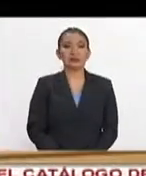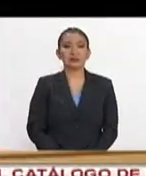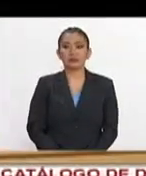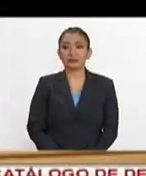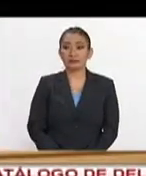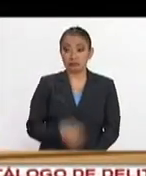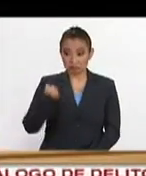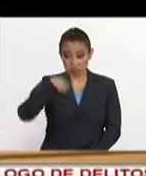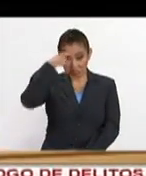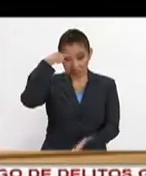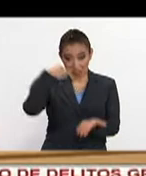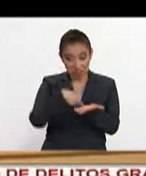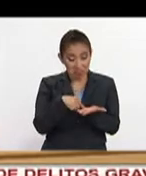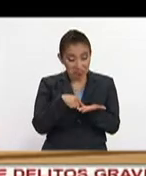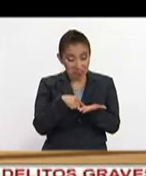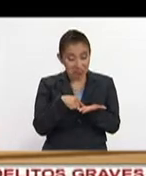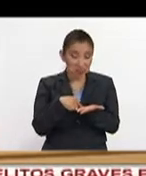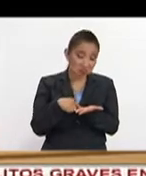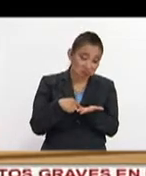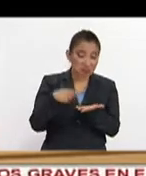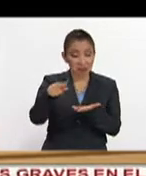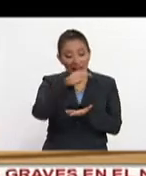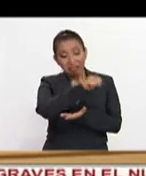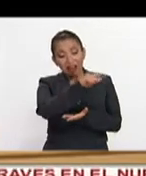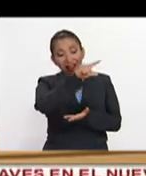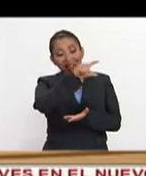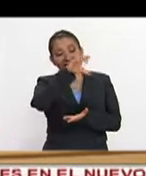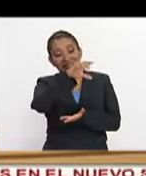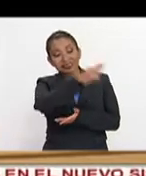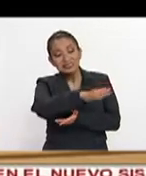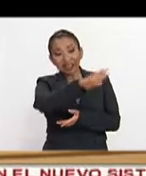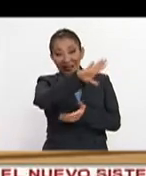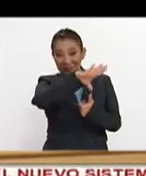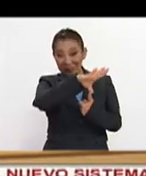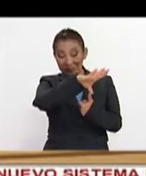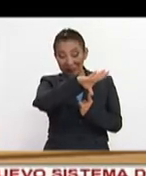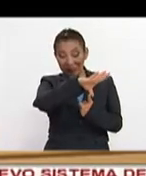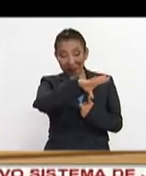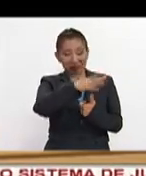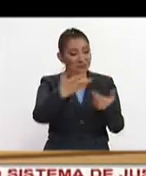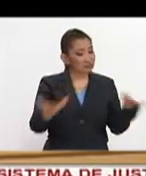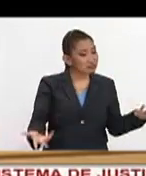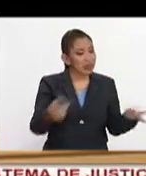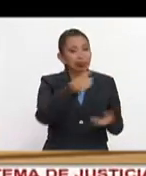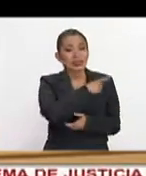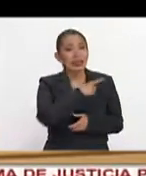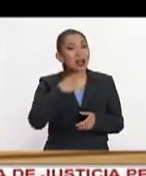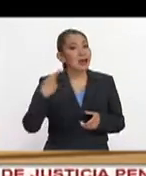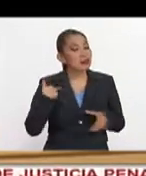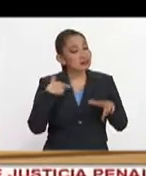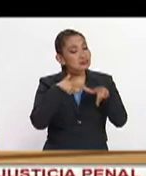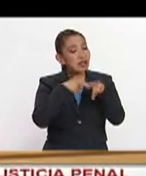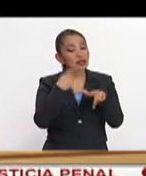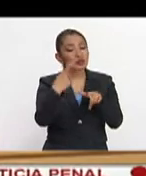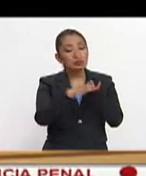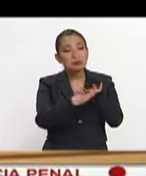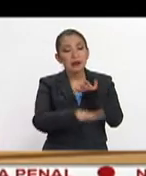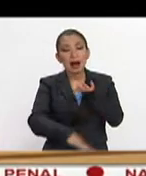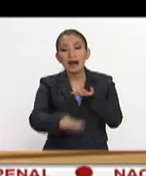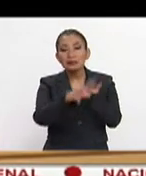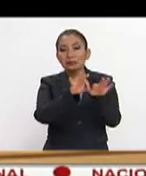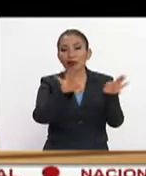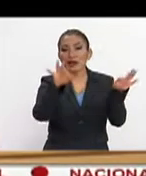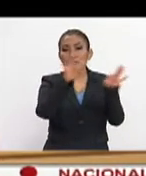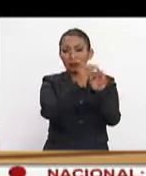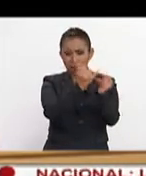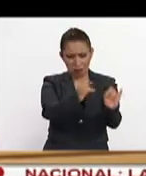Nuestra convicción es que el Tratado de Libre Comercio de América del Norte debe mantener su esencia,